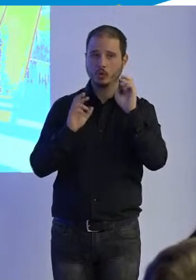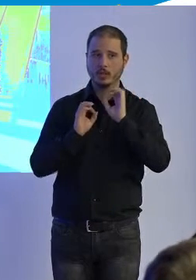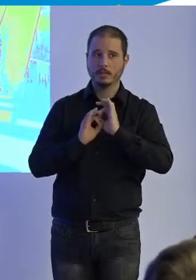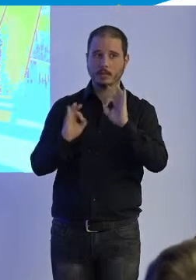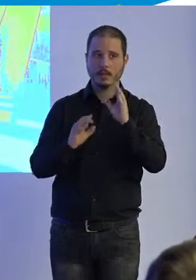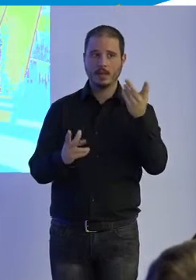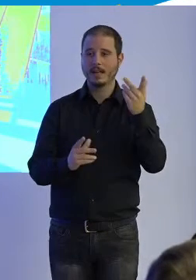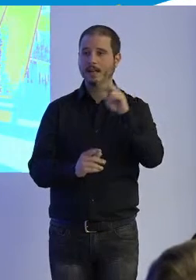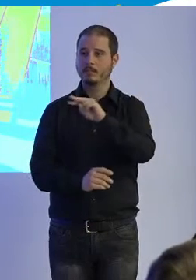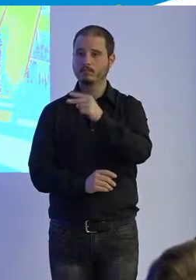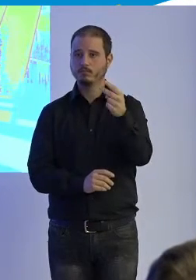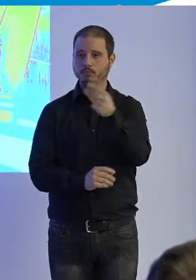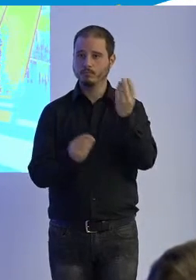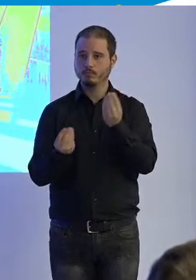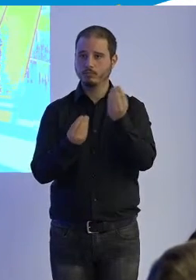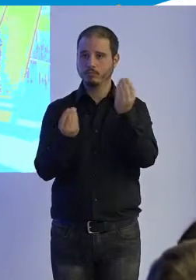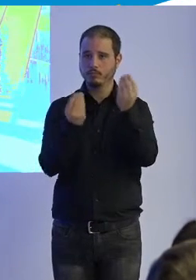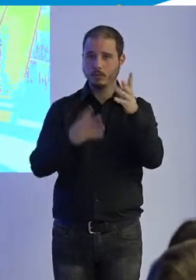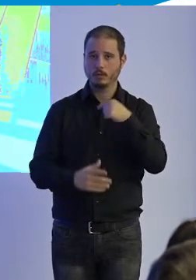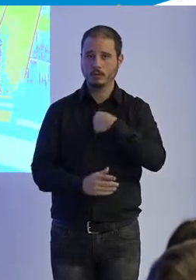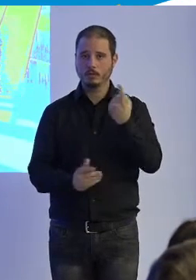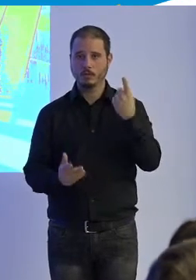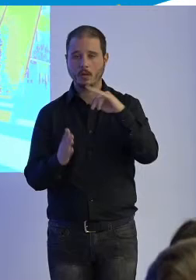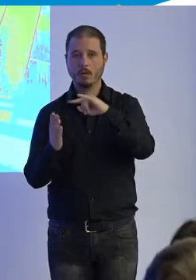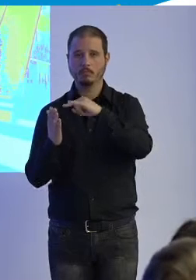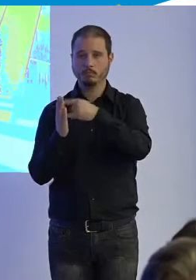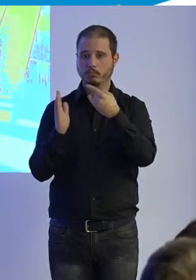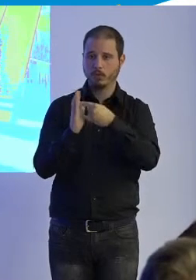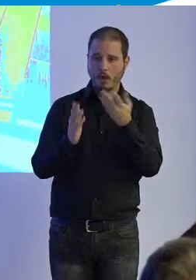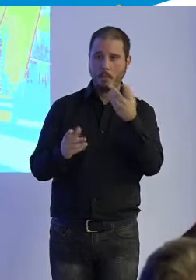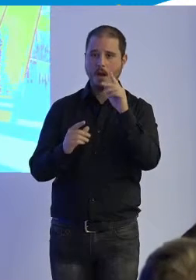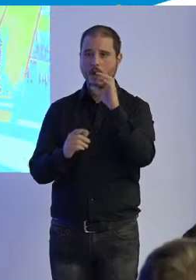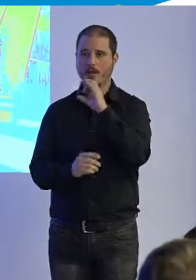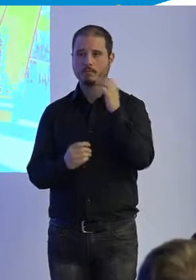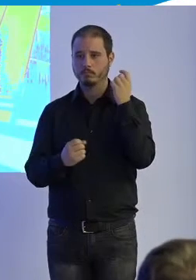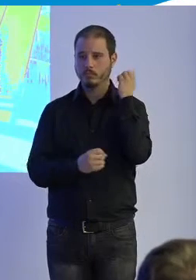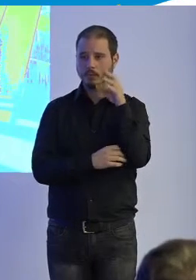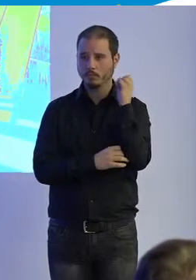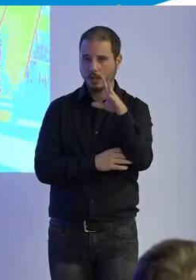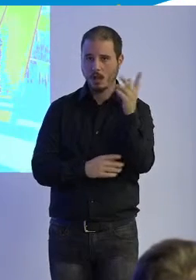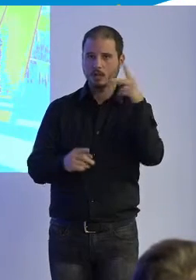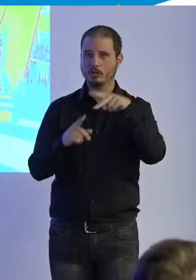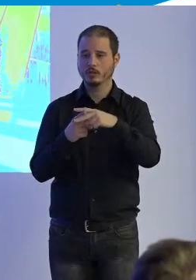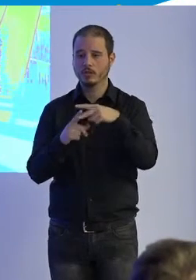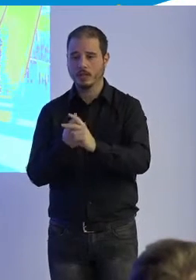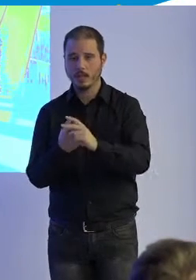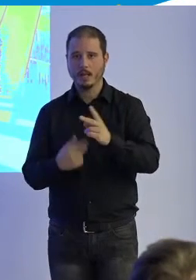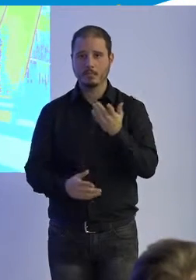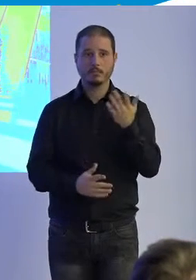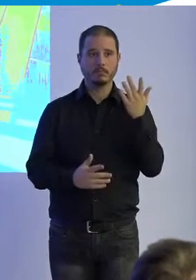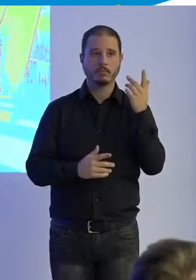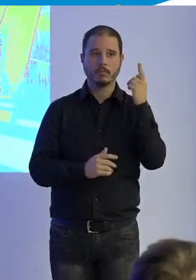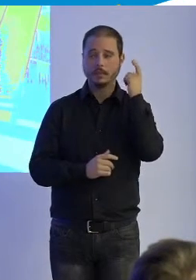de resultados. Trabajamos a través de una variedad de programas, seminarios y talleres en fomentar la innovación